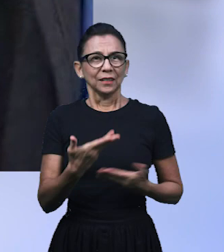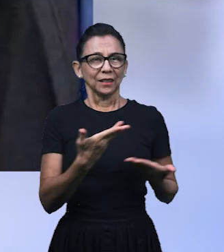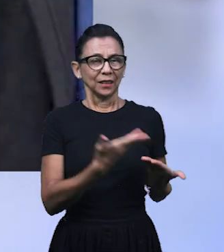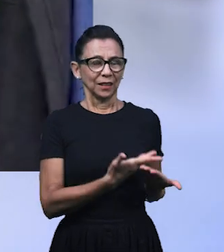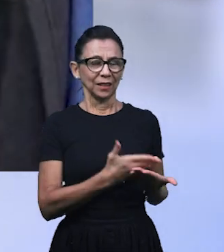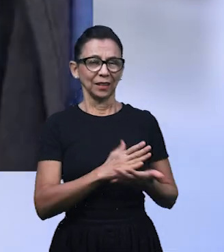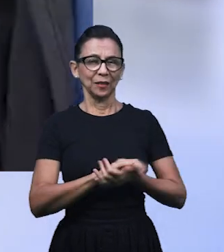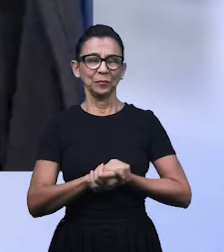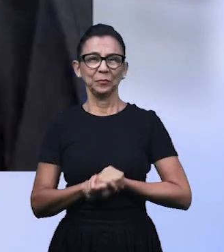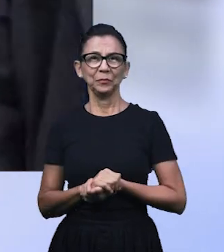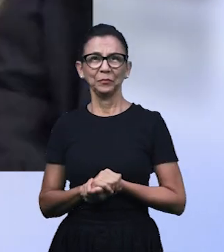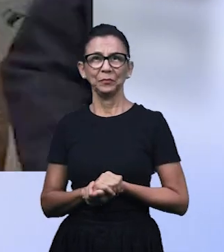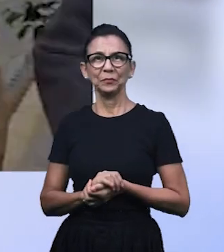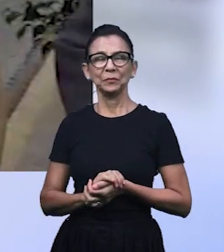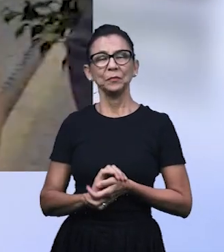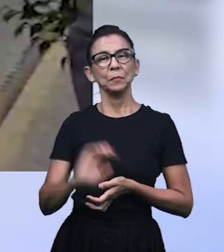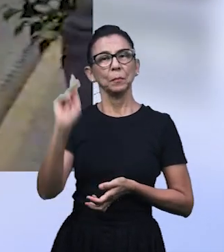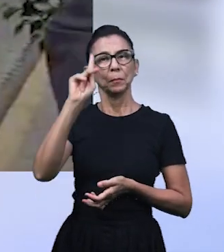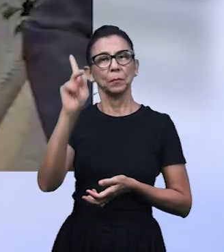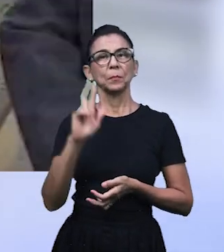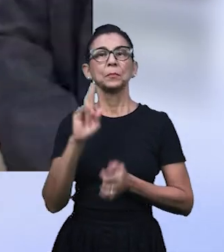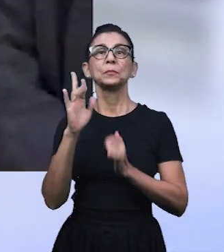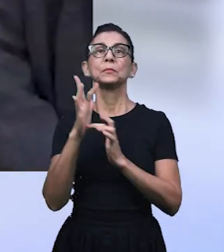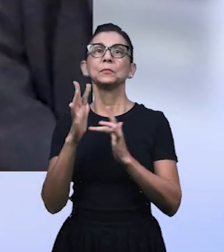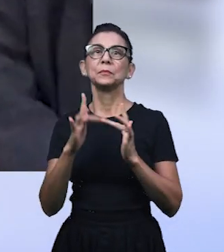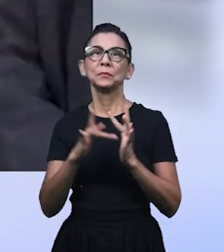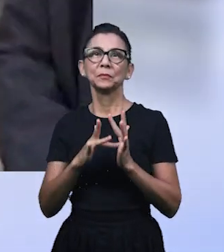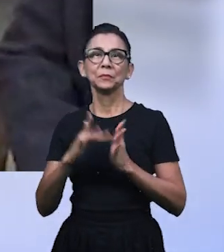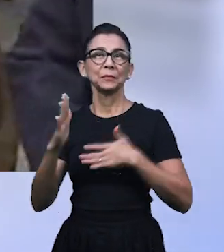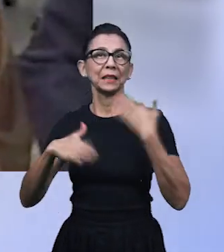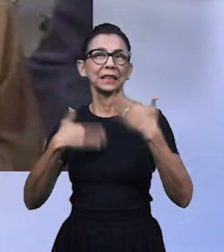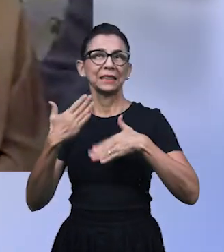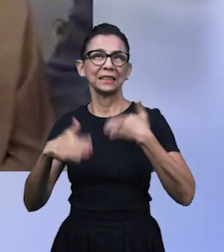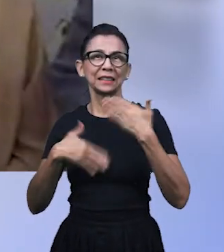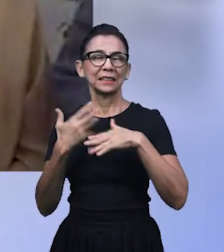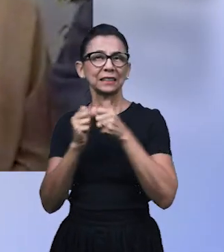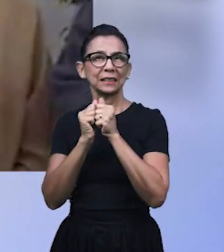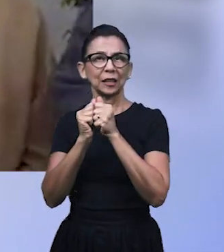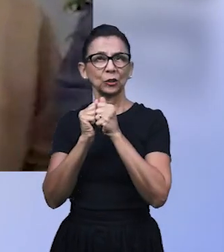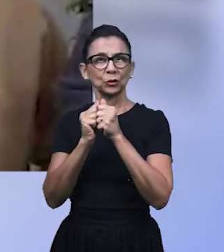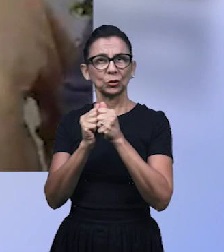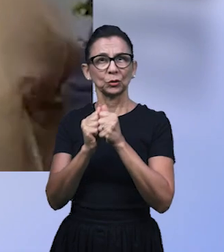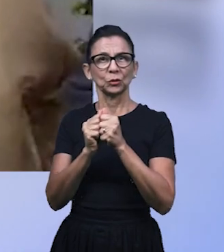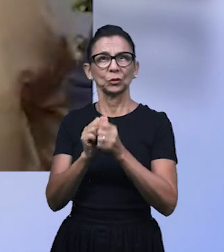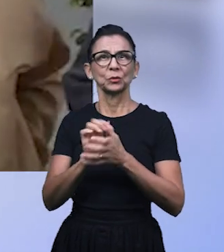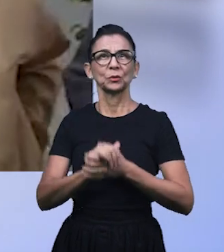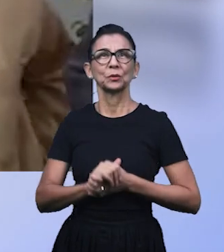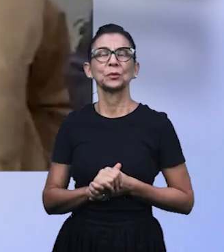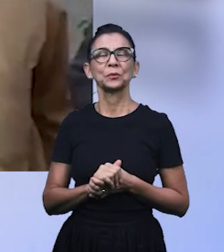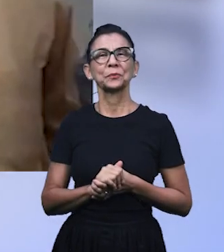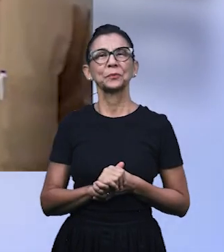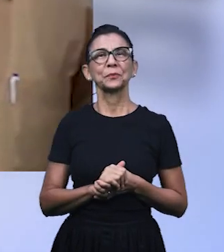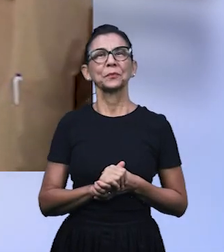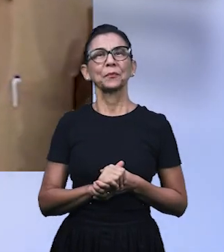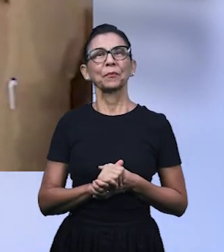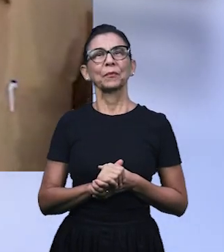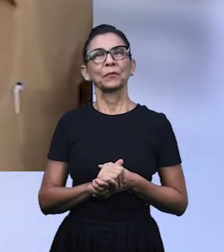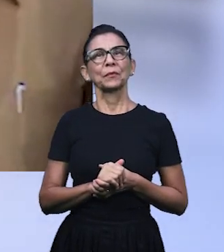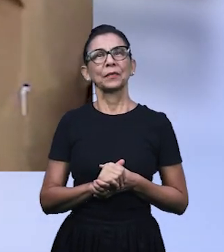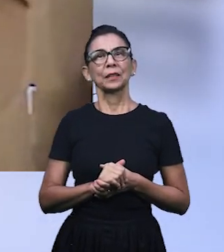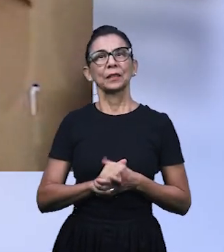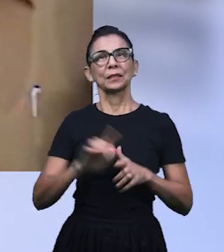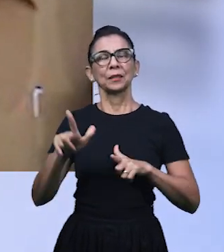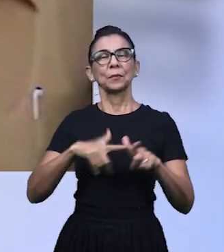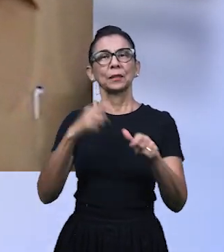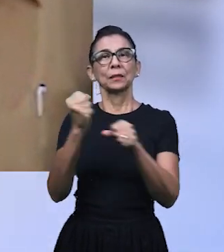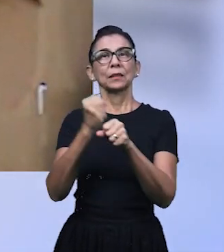Y también de Casa Grande. La paz del Señor Jesús, mis hermanos, una gran alegría estar con nuestros hermanos, nuestros compañeros de trabajo en la obra,